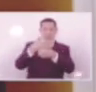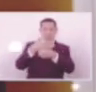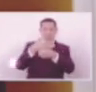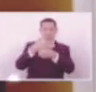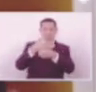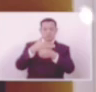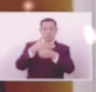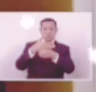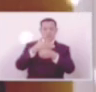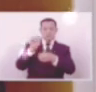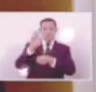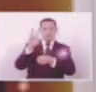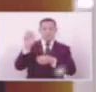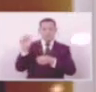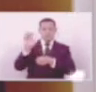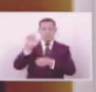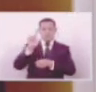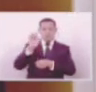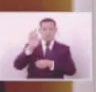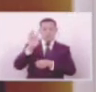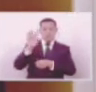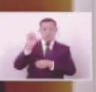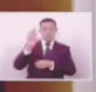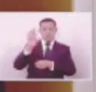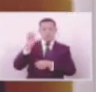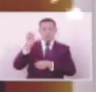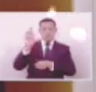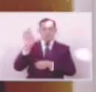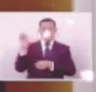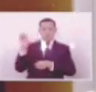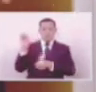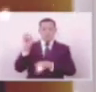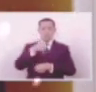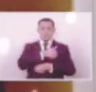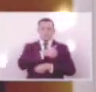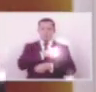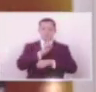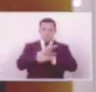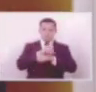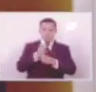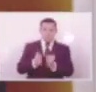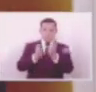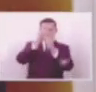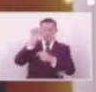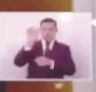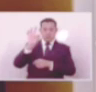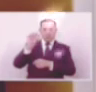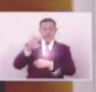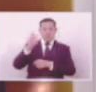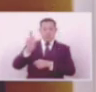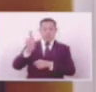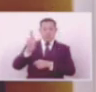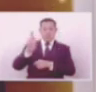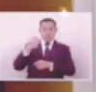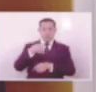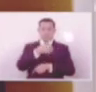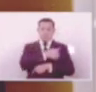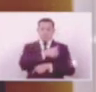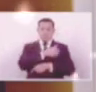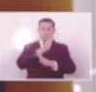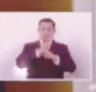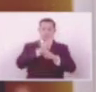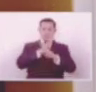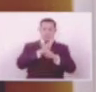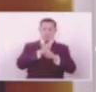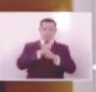Alianza republicana nacionalista Alberto Armando Romero Rodríguez debo recalcar que como fiscal general de la república mi obligación es